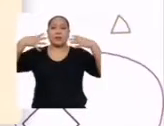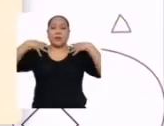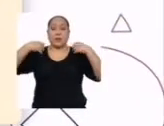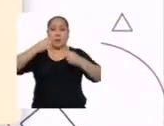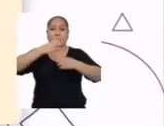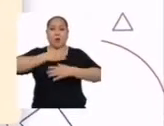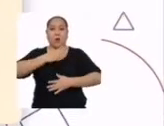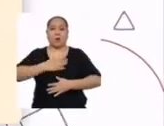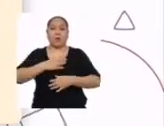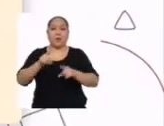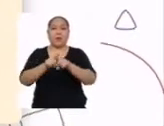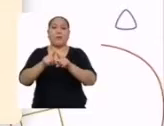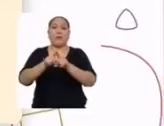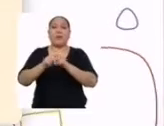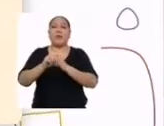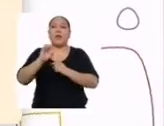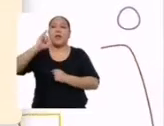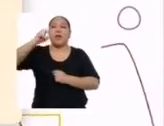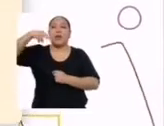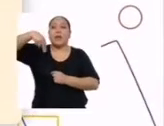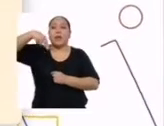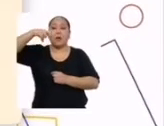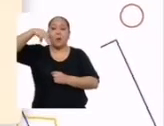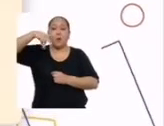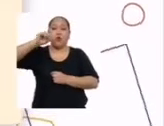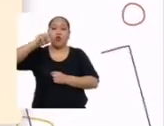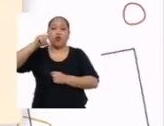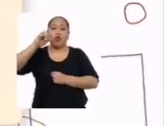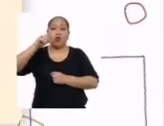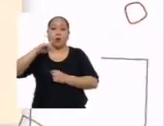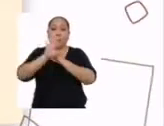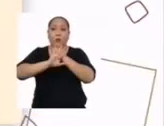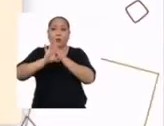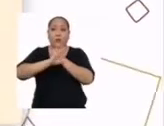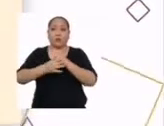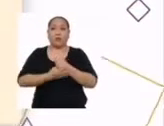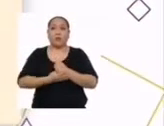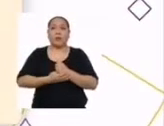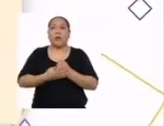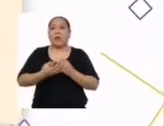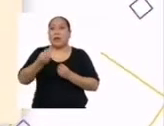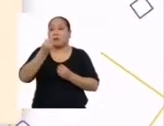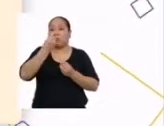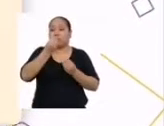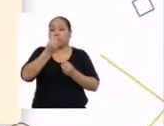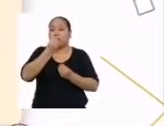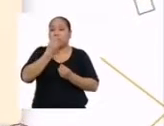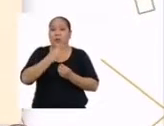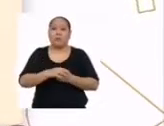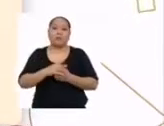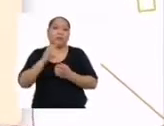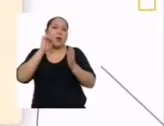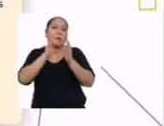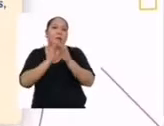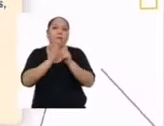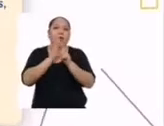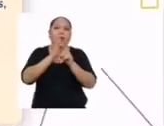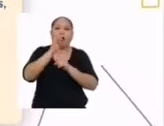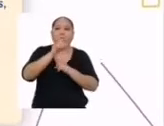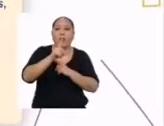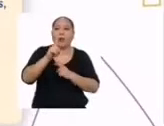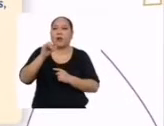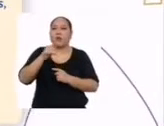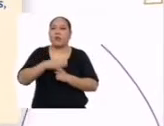sistema inmunológico. Las fuentes de proteínas pueden ser de origen animal o vegetal, como frijoles, legumbres,